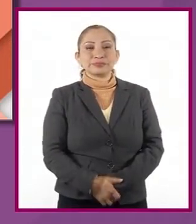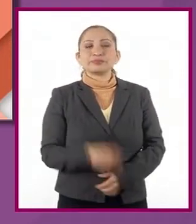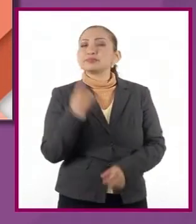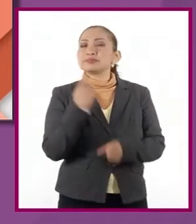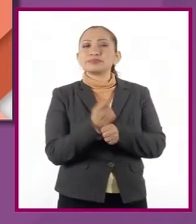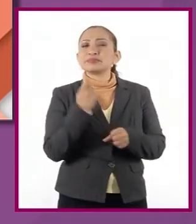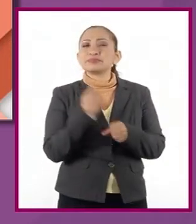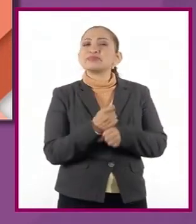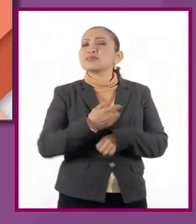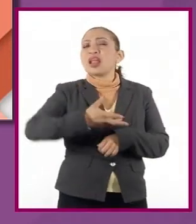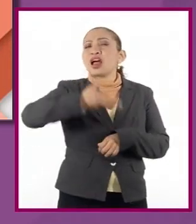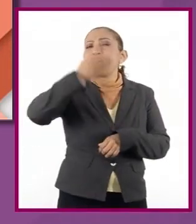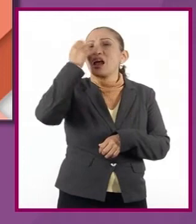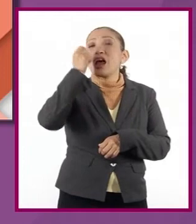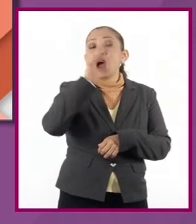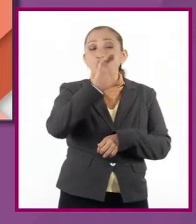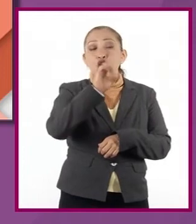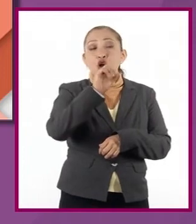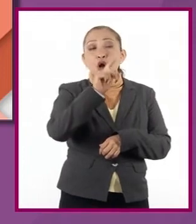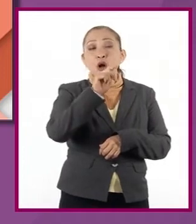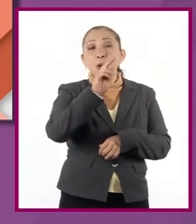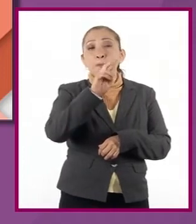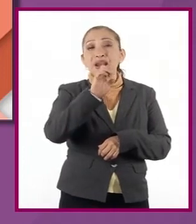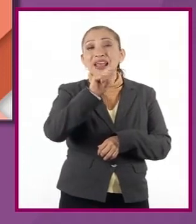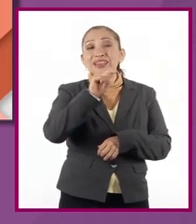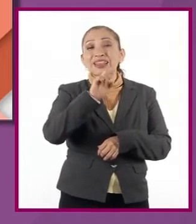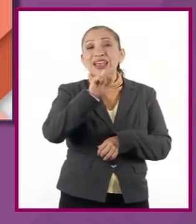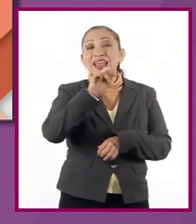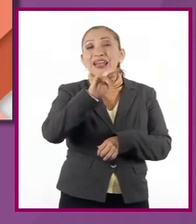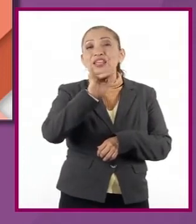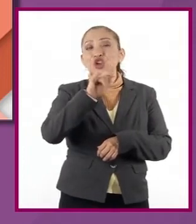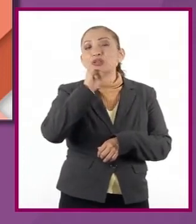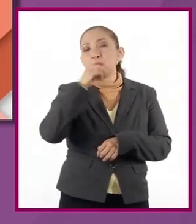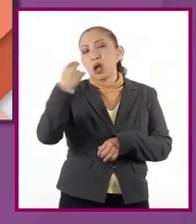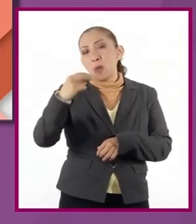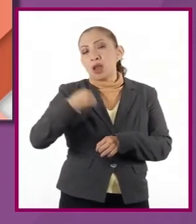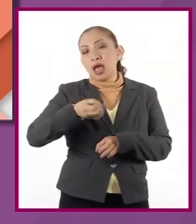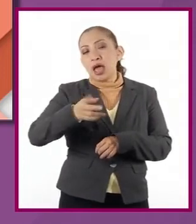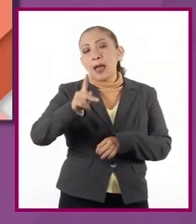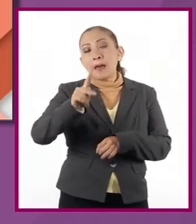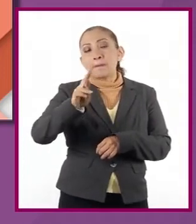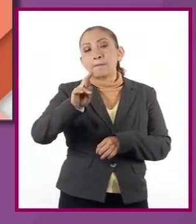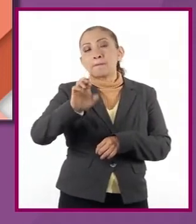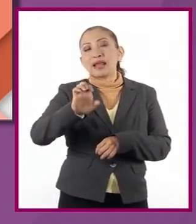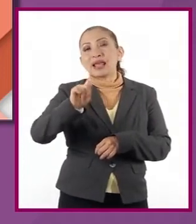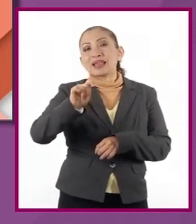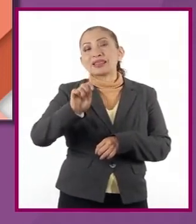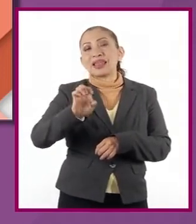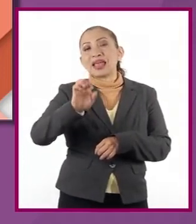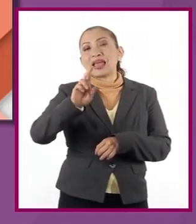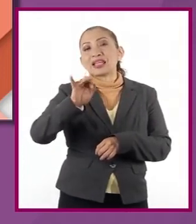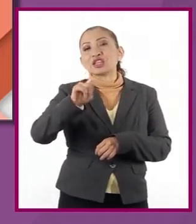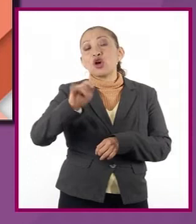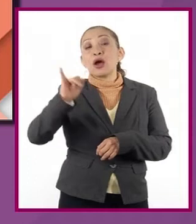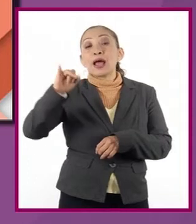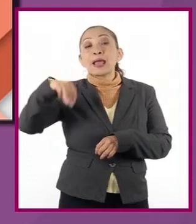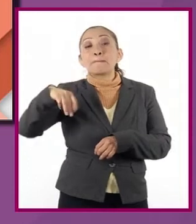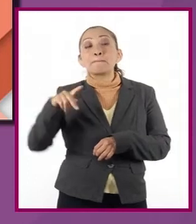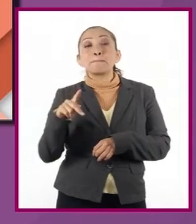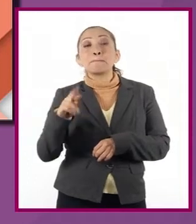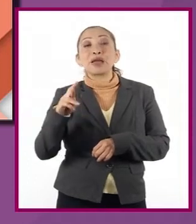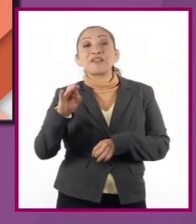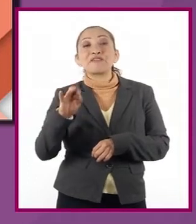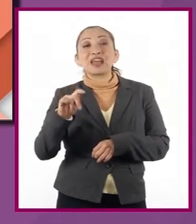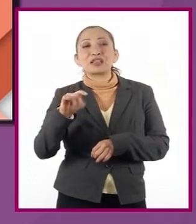Comencemos por aprender que el copretérito también es conocido como pretérito imperfecto. El